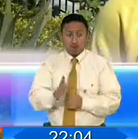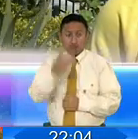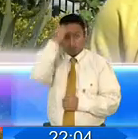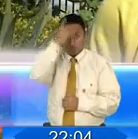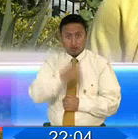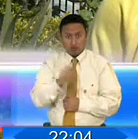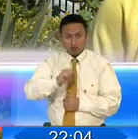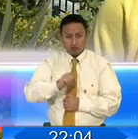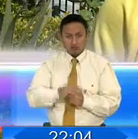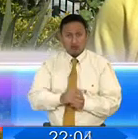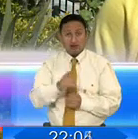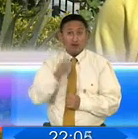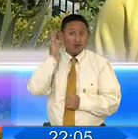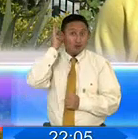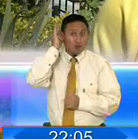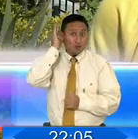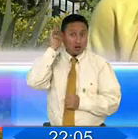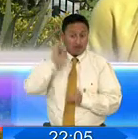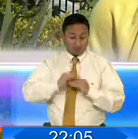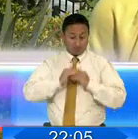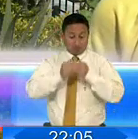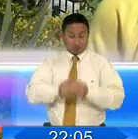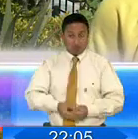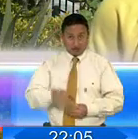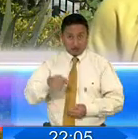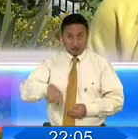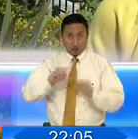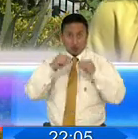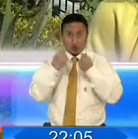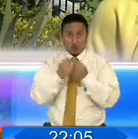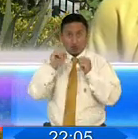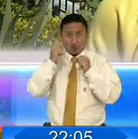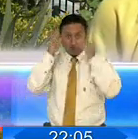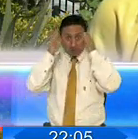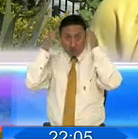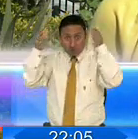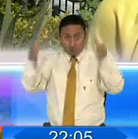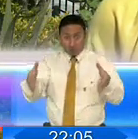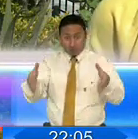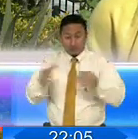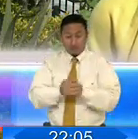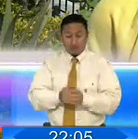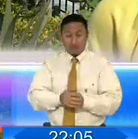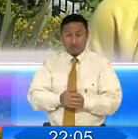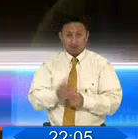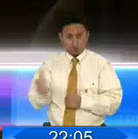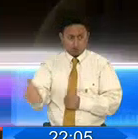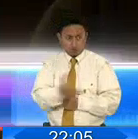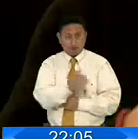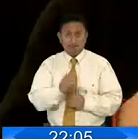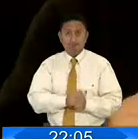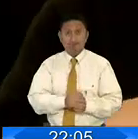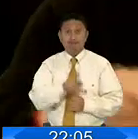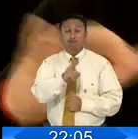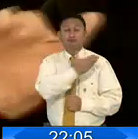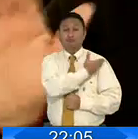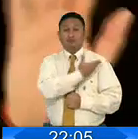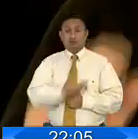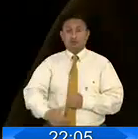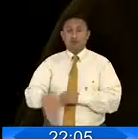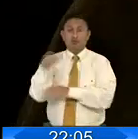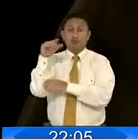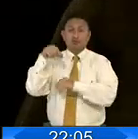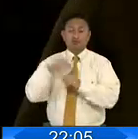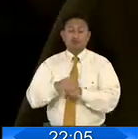decisión de ampliar como grupo prioritario, un grupo de riesgo a las mujeres embarazadas. El vicepresidente de la